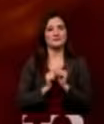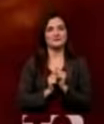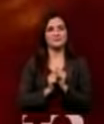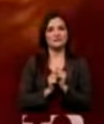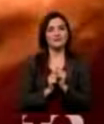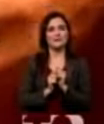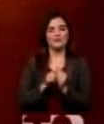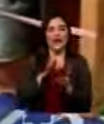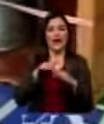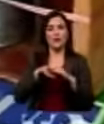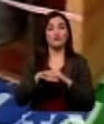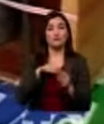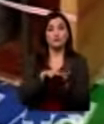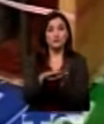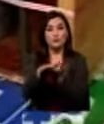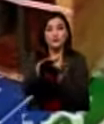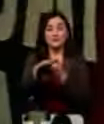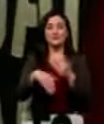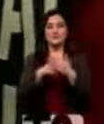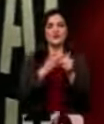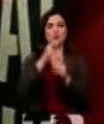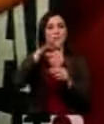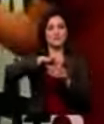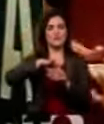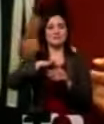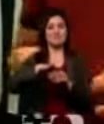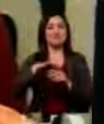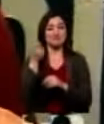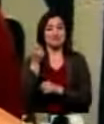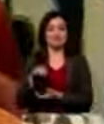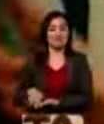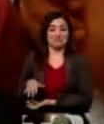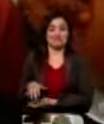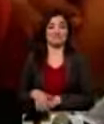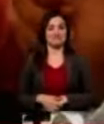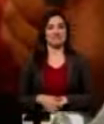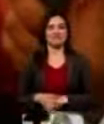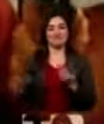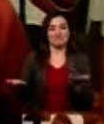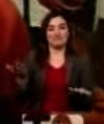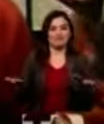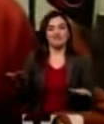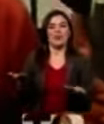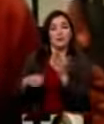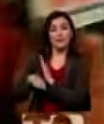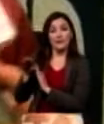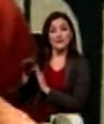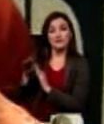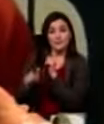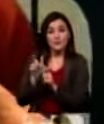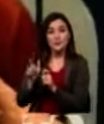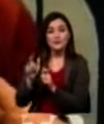llamados plastificadores y en esta segunda vuelta obtuvieron ganancias. Está bueno. En comparación a la primera vuelta, ¿sí hay mayor afluencia